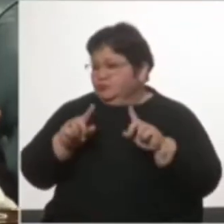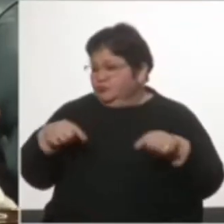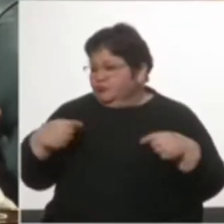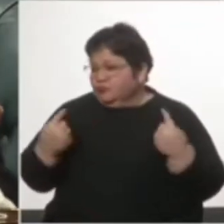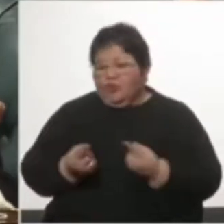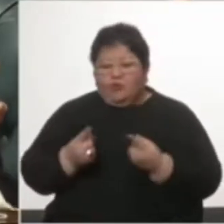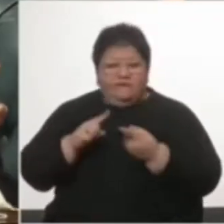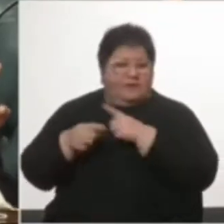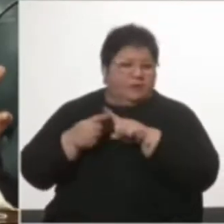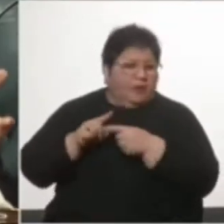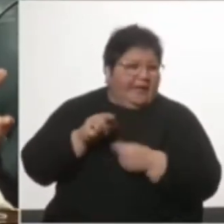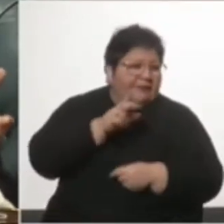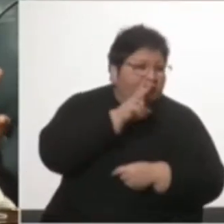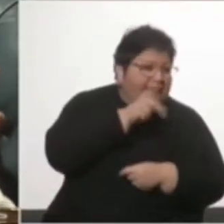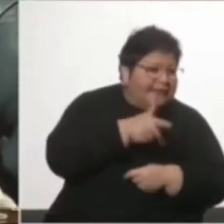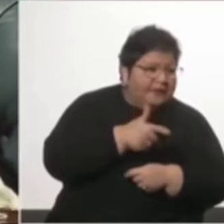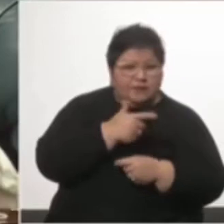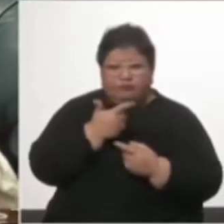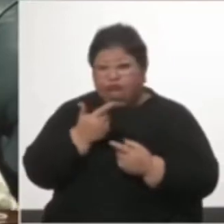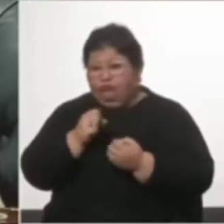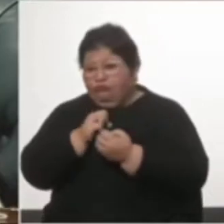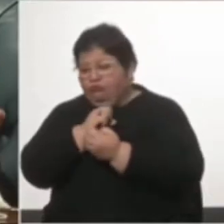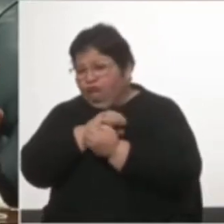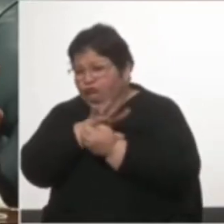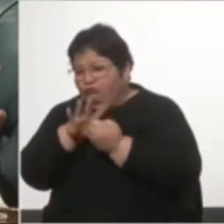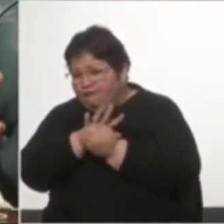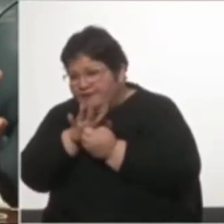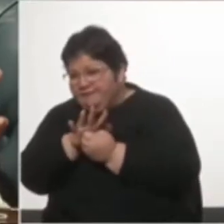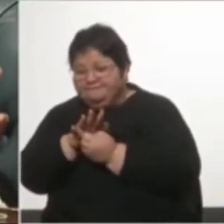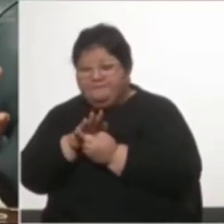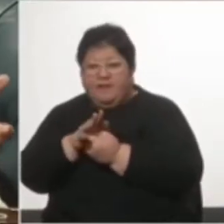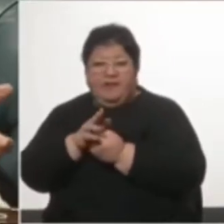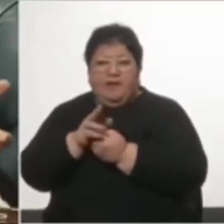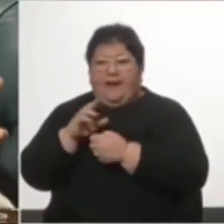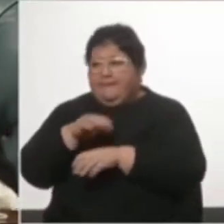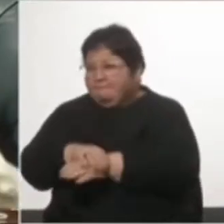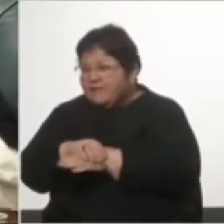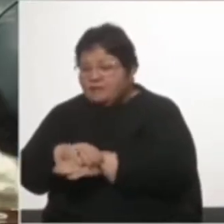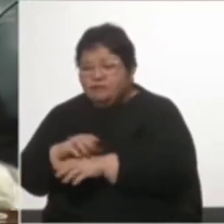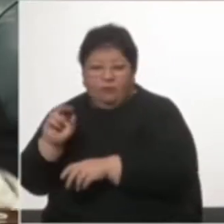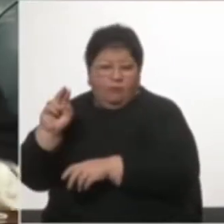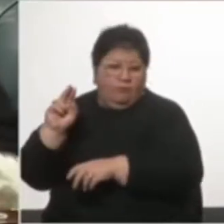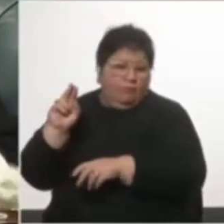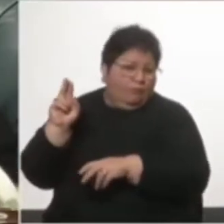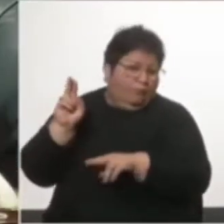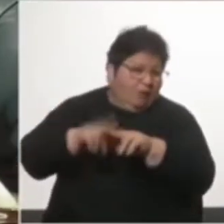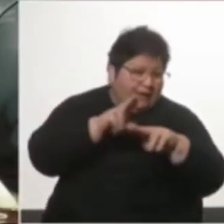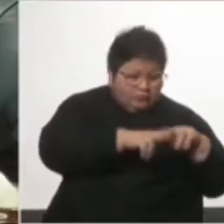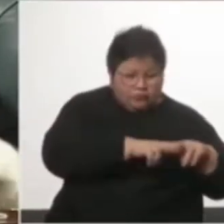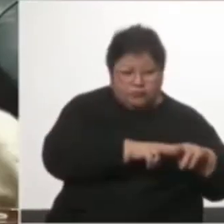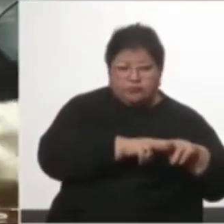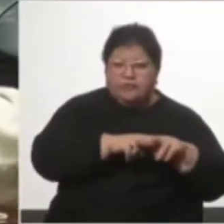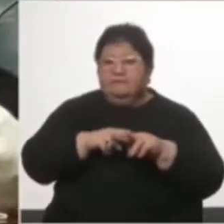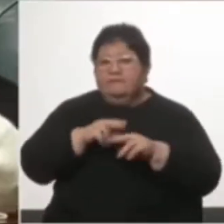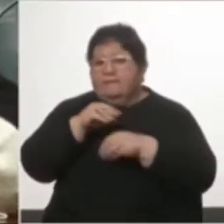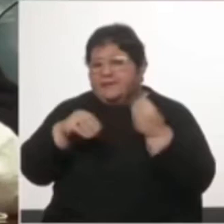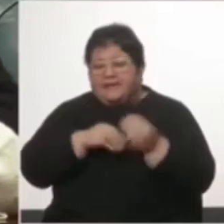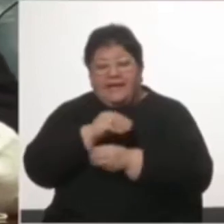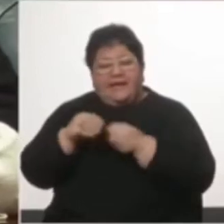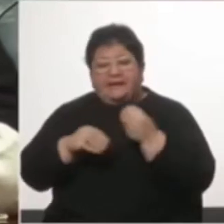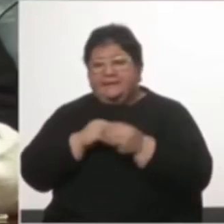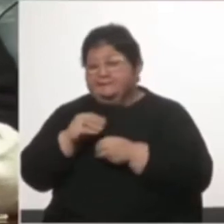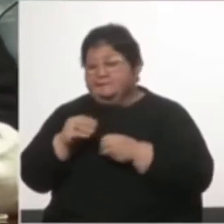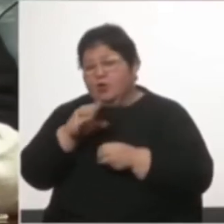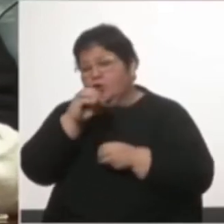tenido hijos con COVID, hemos tenido muertos, amigos por COVID, hemos tenido familiares con COVID, es